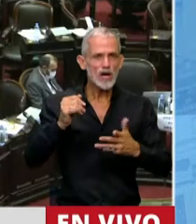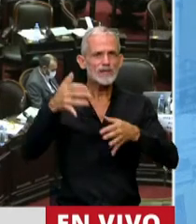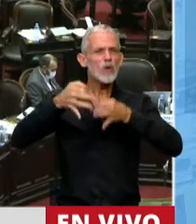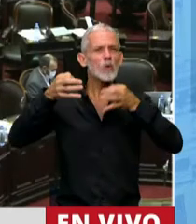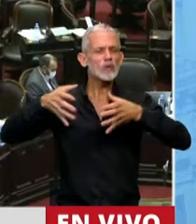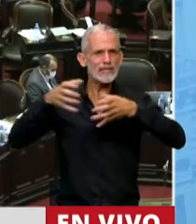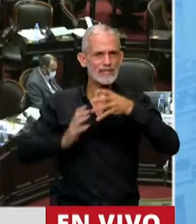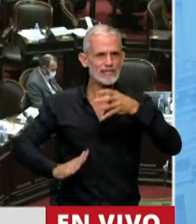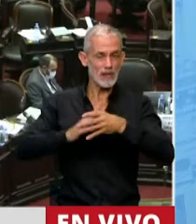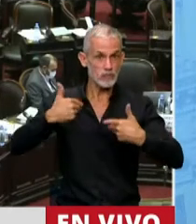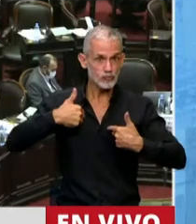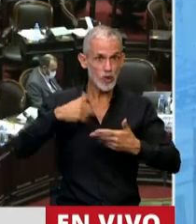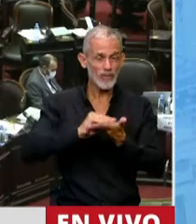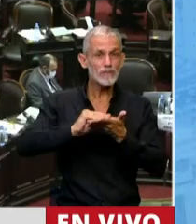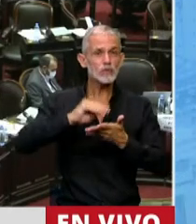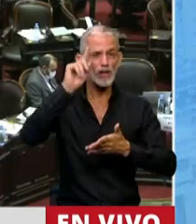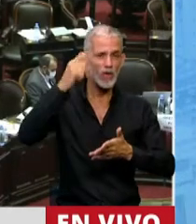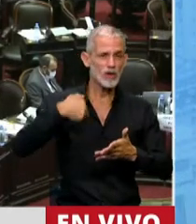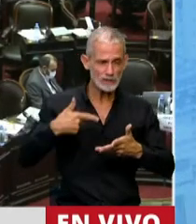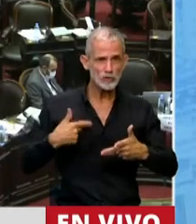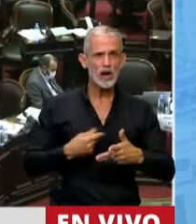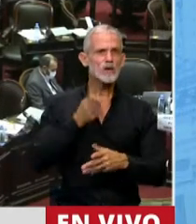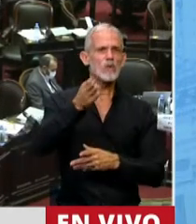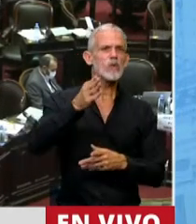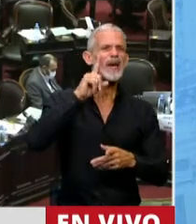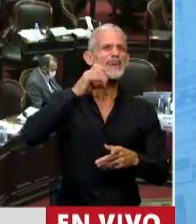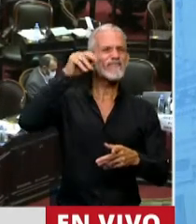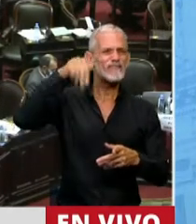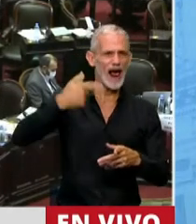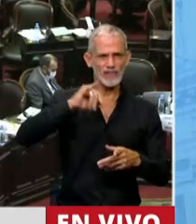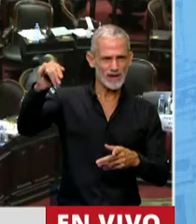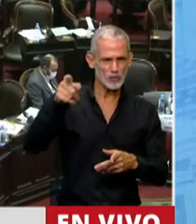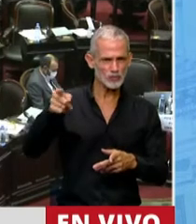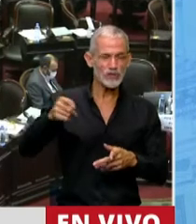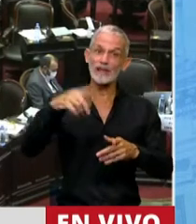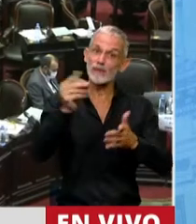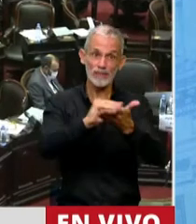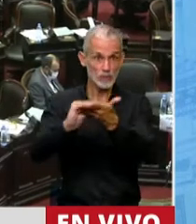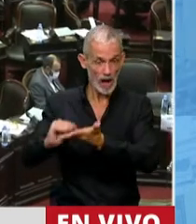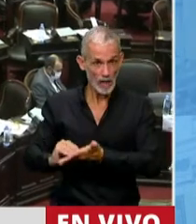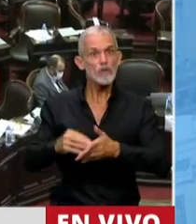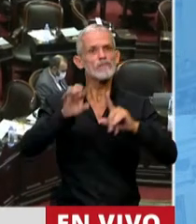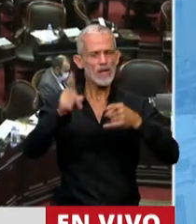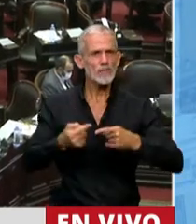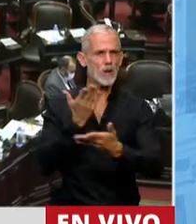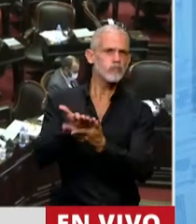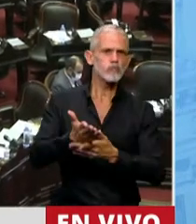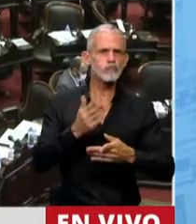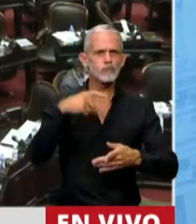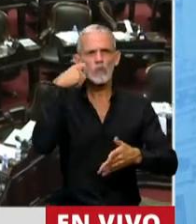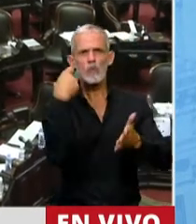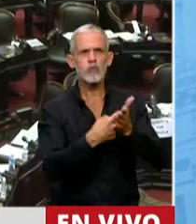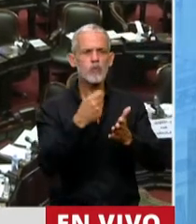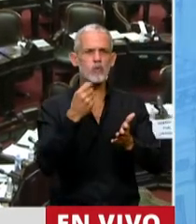en mi caso como diputado al gobernador sin fran así como también otros diputados que han plantado la violación de